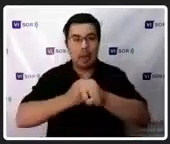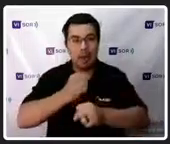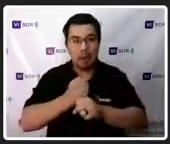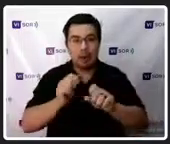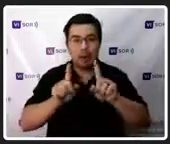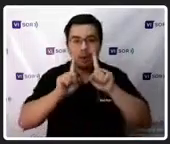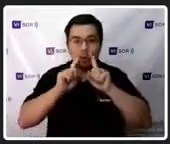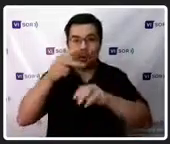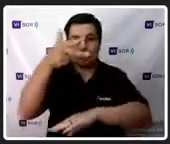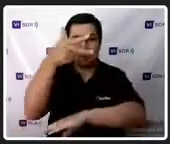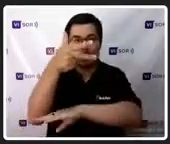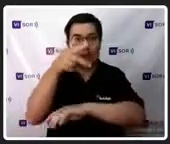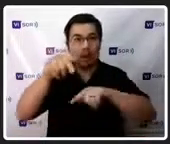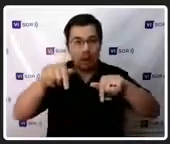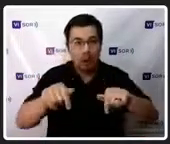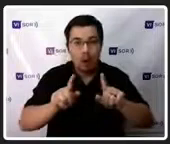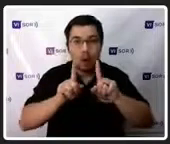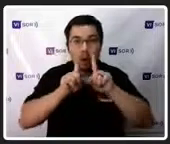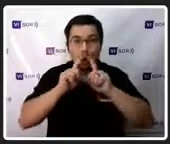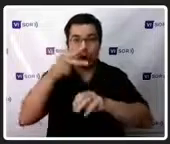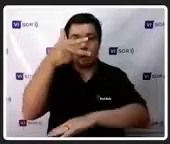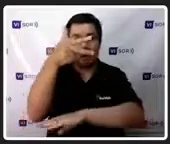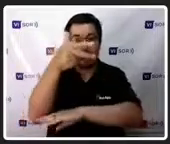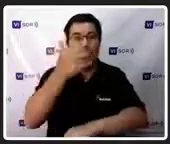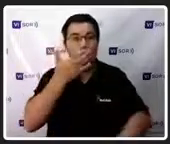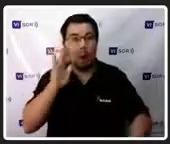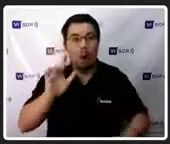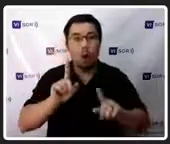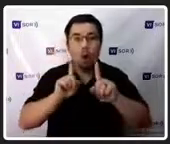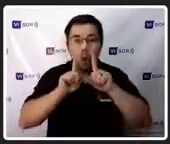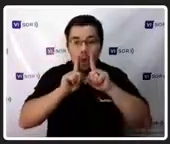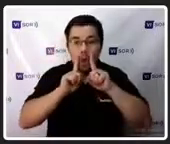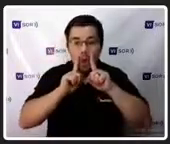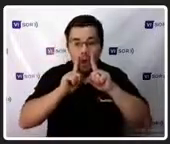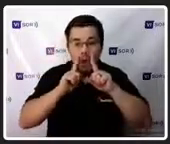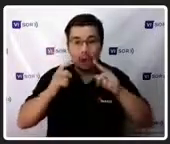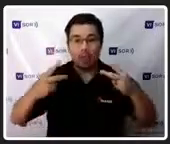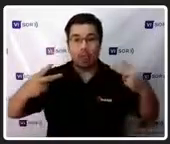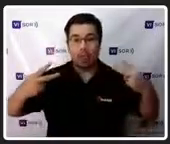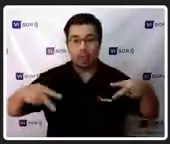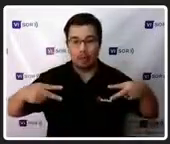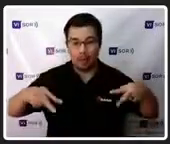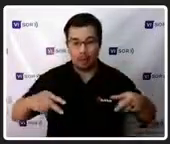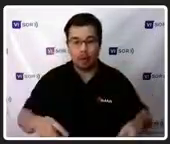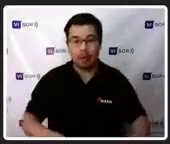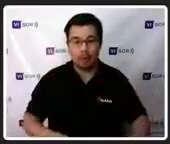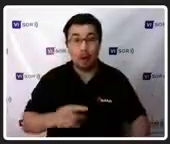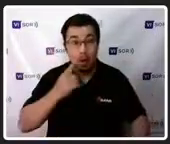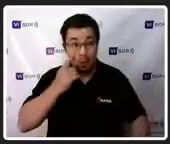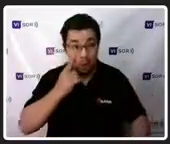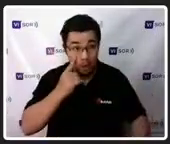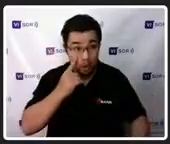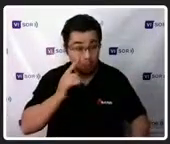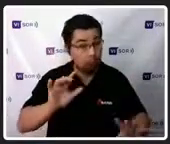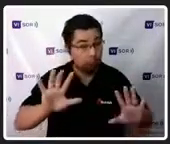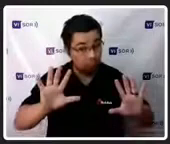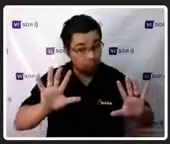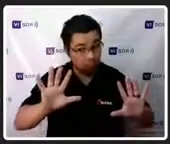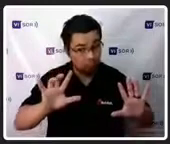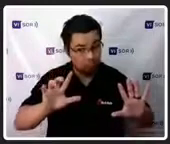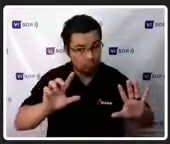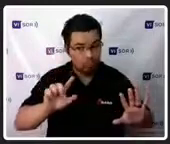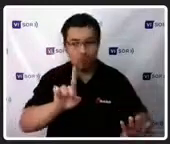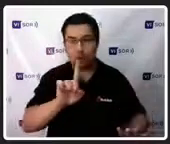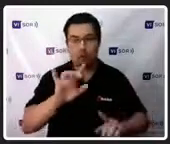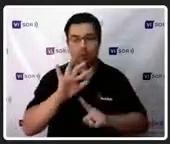mejores hoteles de Viña. Y te cuento algo que ojo, no es para sobrar, sino que me llena de orgullo. Es que el